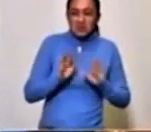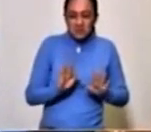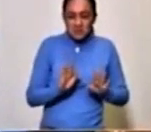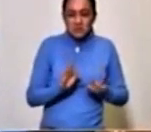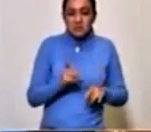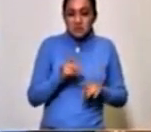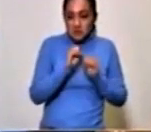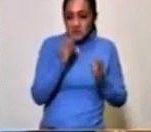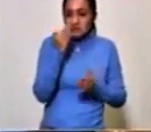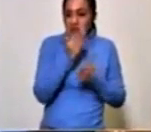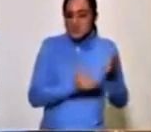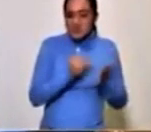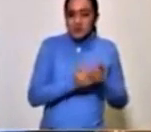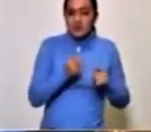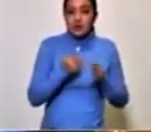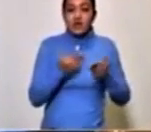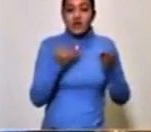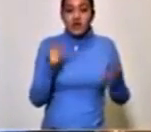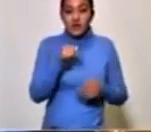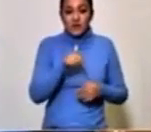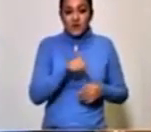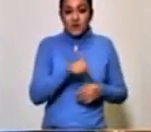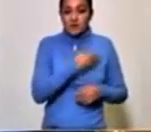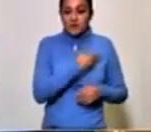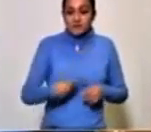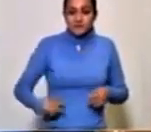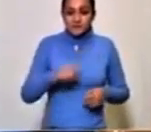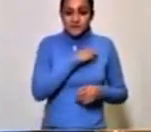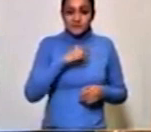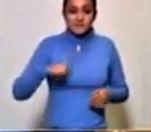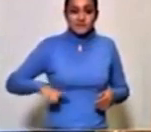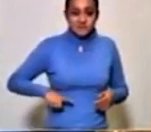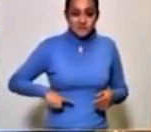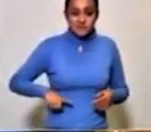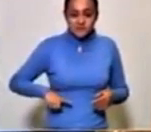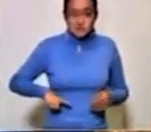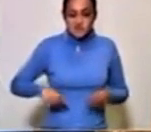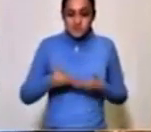ello con el actual alcalde. ¿Sí?